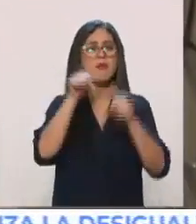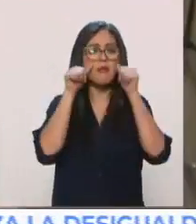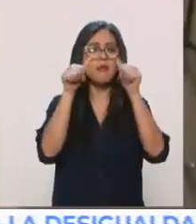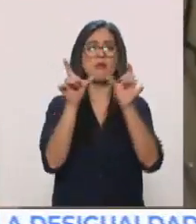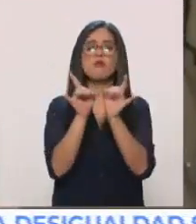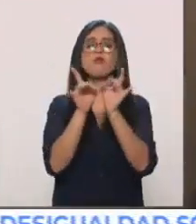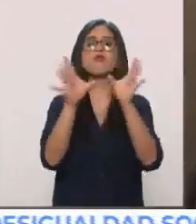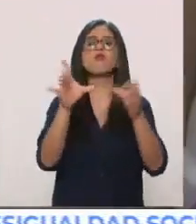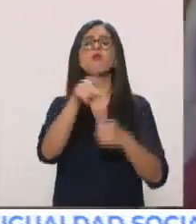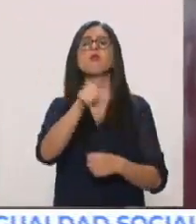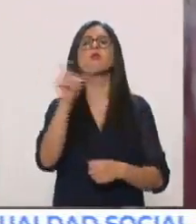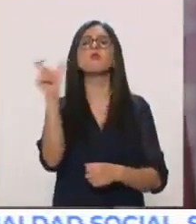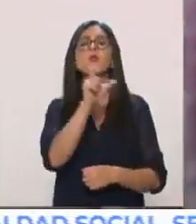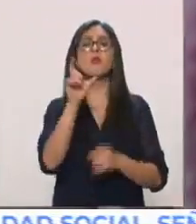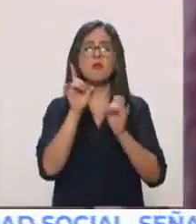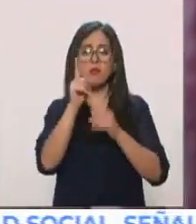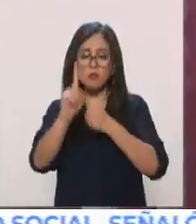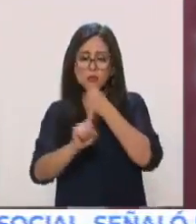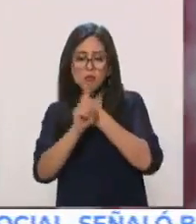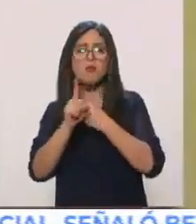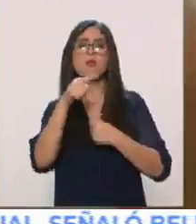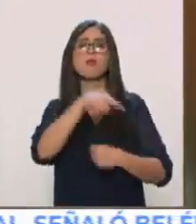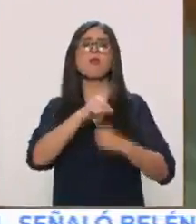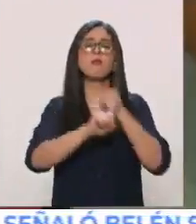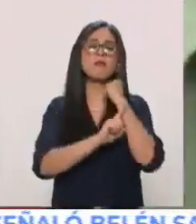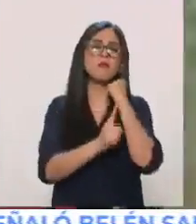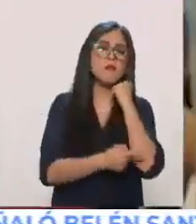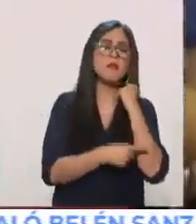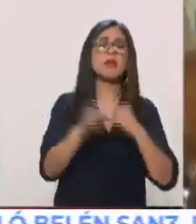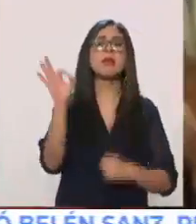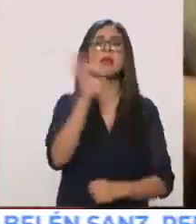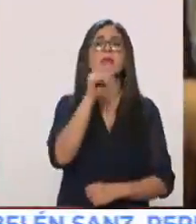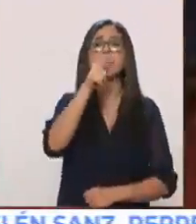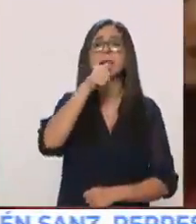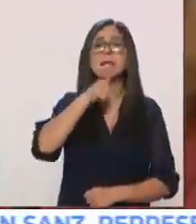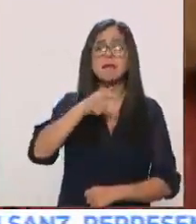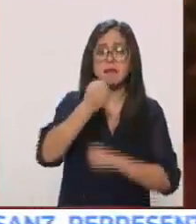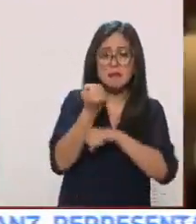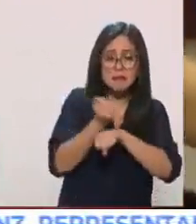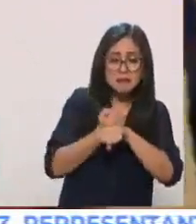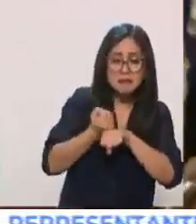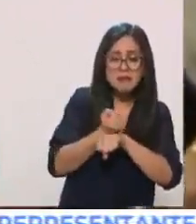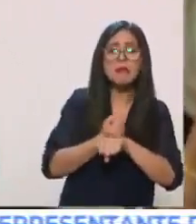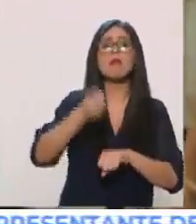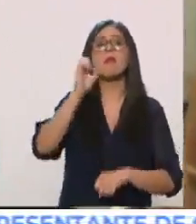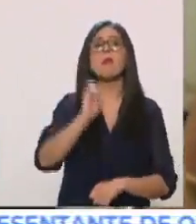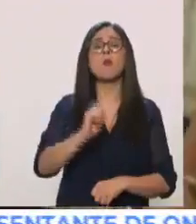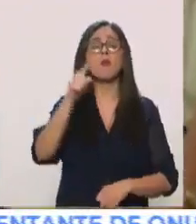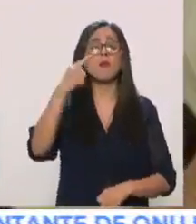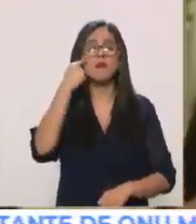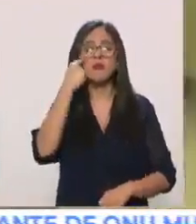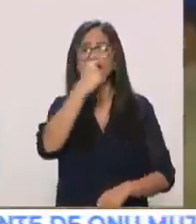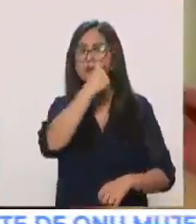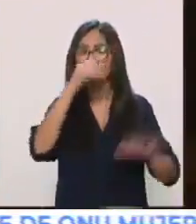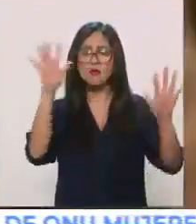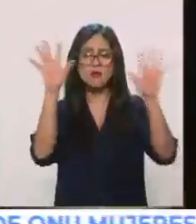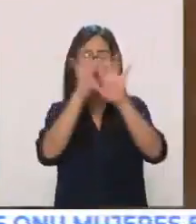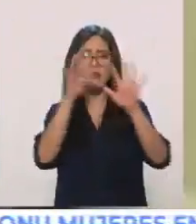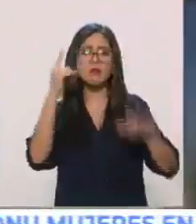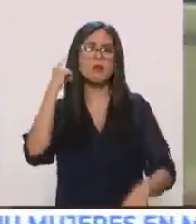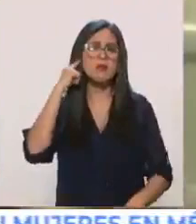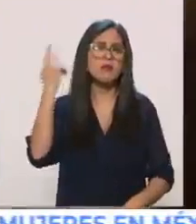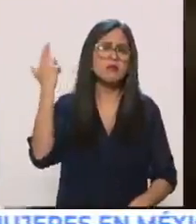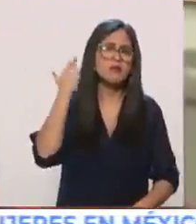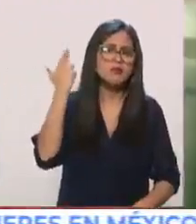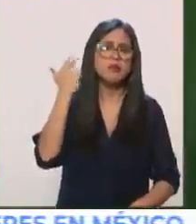de riesgo durante el embarazo, como sangrado vaginal o salida de líquido, dolor de cabeza intenso, visión borrosa, zumbido de